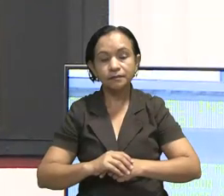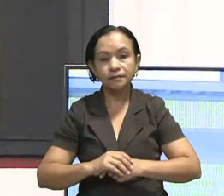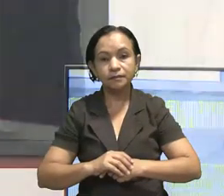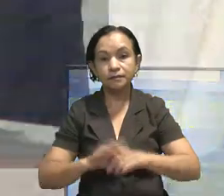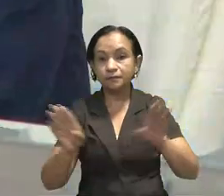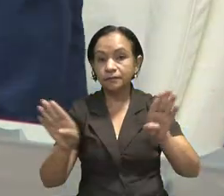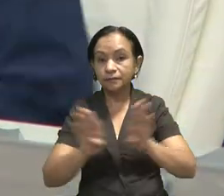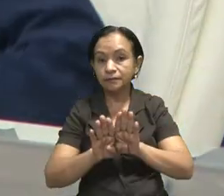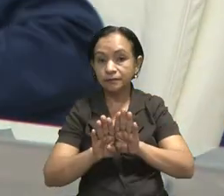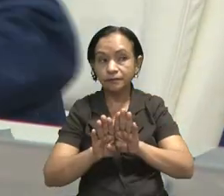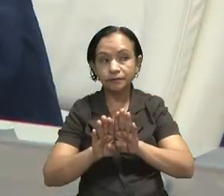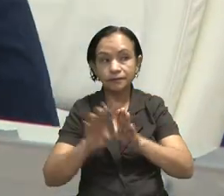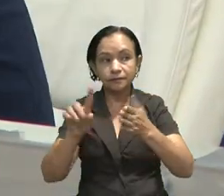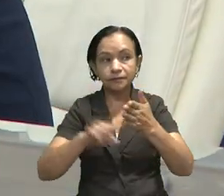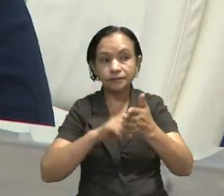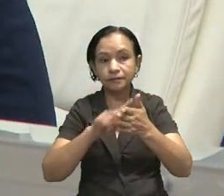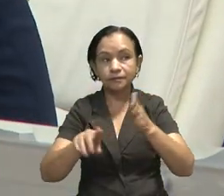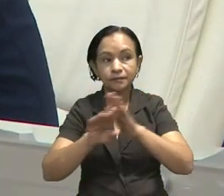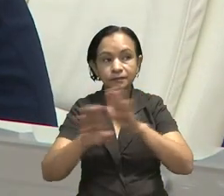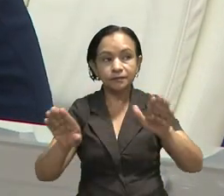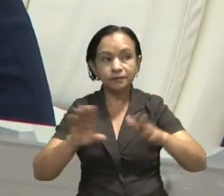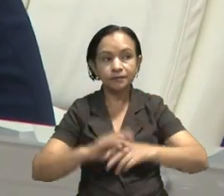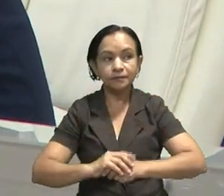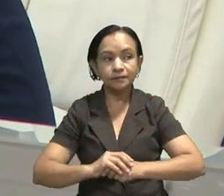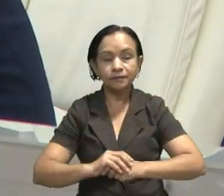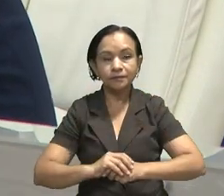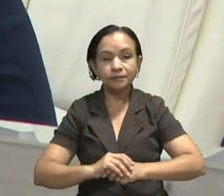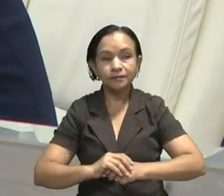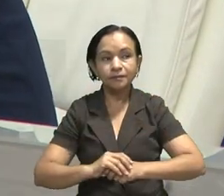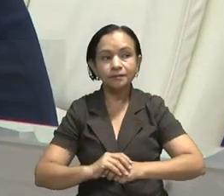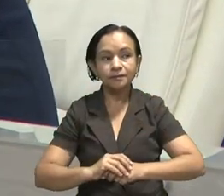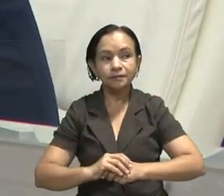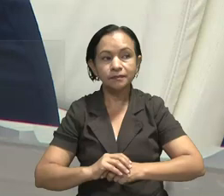Se cierra la votación.